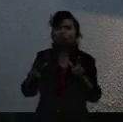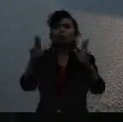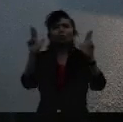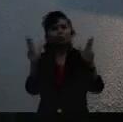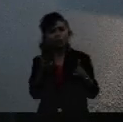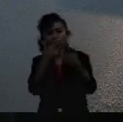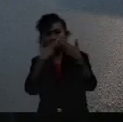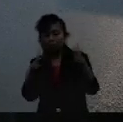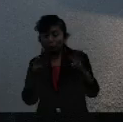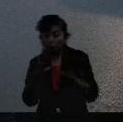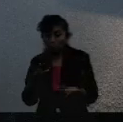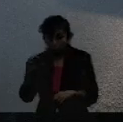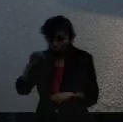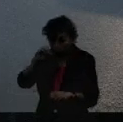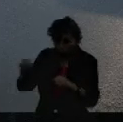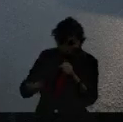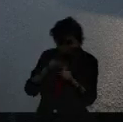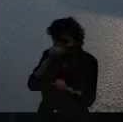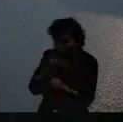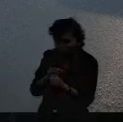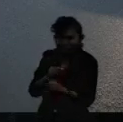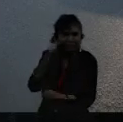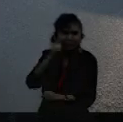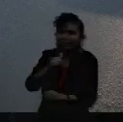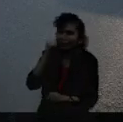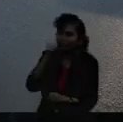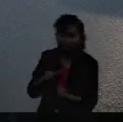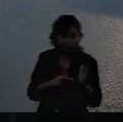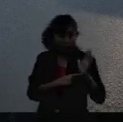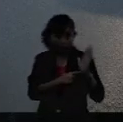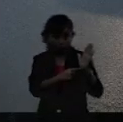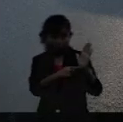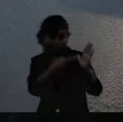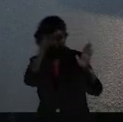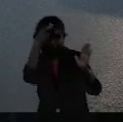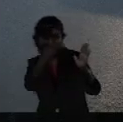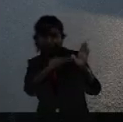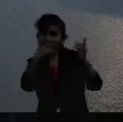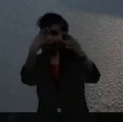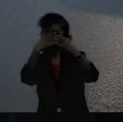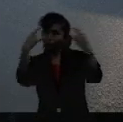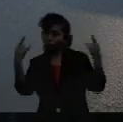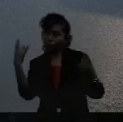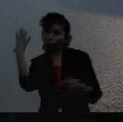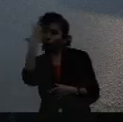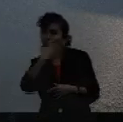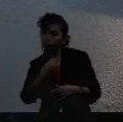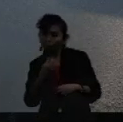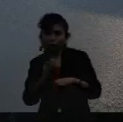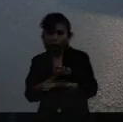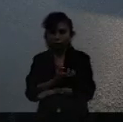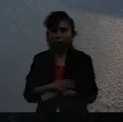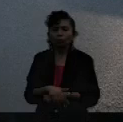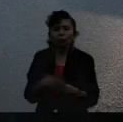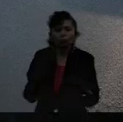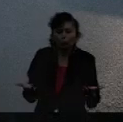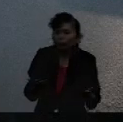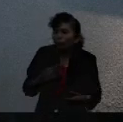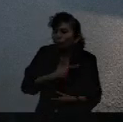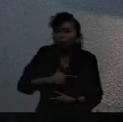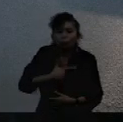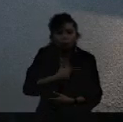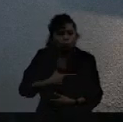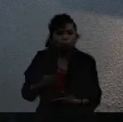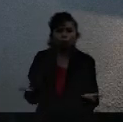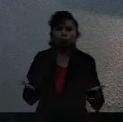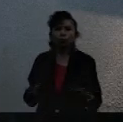que tengo la oportunidad lo pongo en todos los eventos porque es la historia de nuestro bello estado Qué gusto verte Marco Antonio qué gusto verte